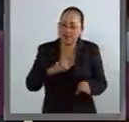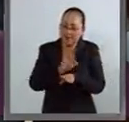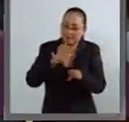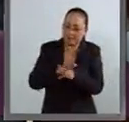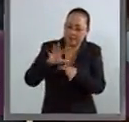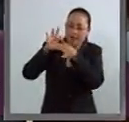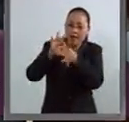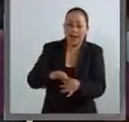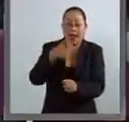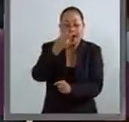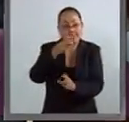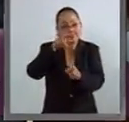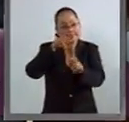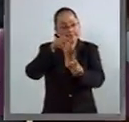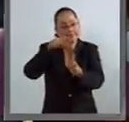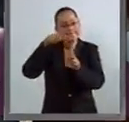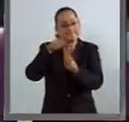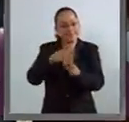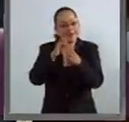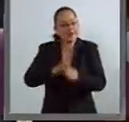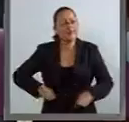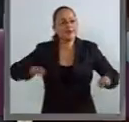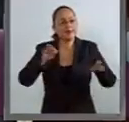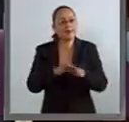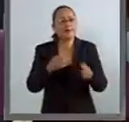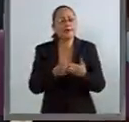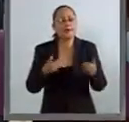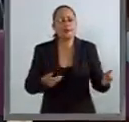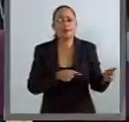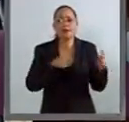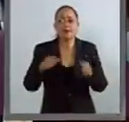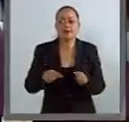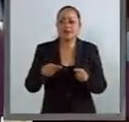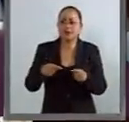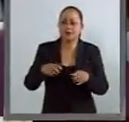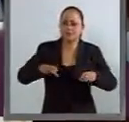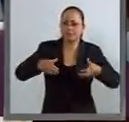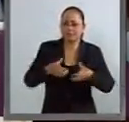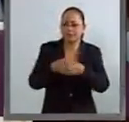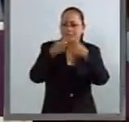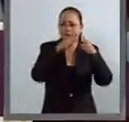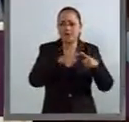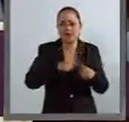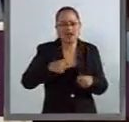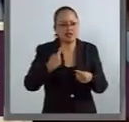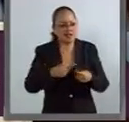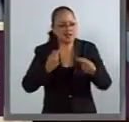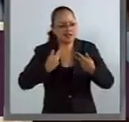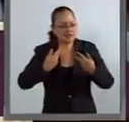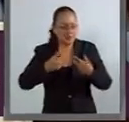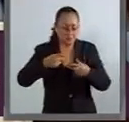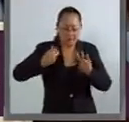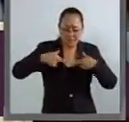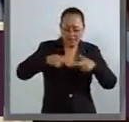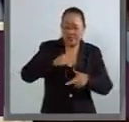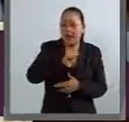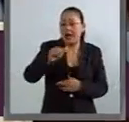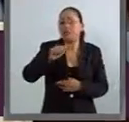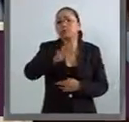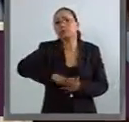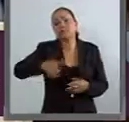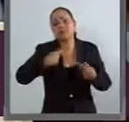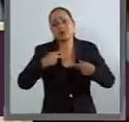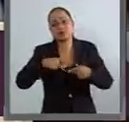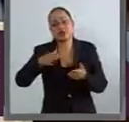acorde a ese que es el que nos trae a cada uno de nuestros parlamentos, que es el ciudadano, y quien debe ser, como bien lo planteó